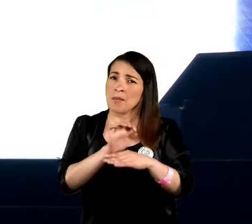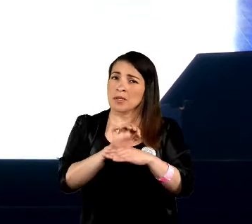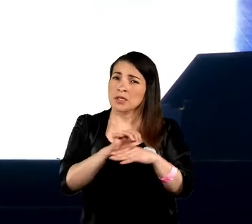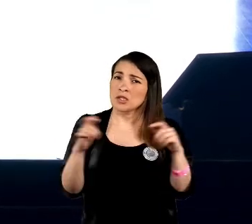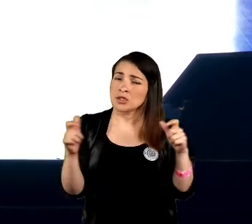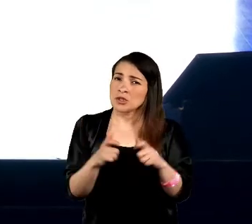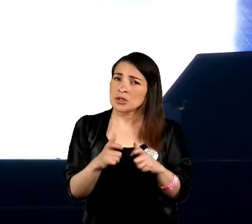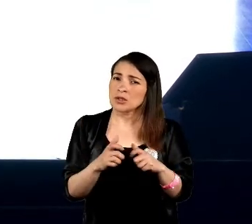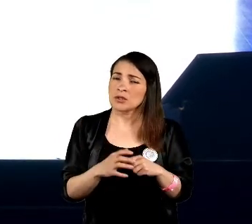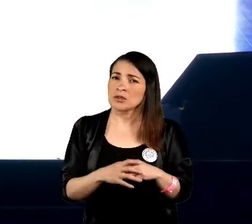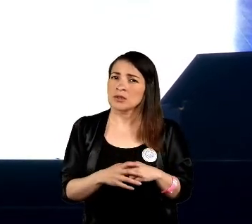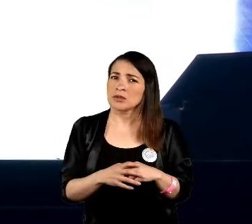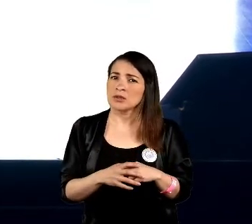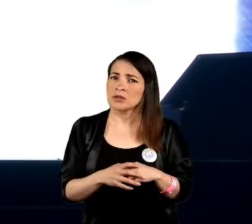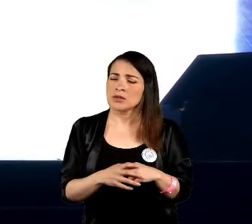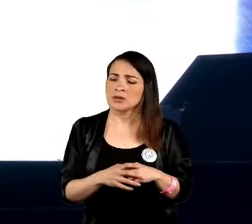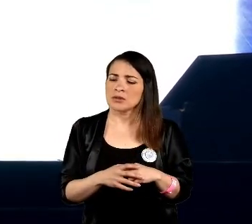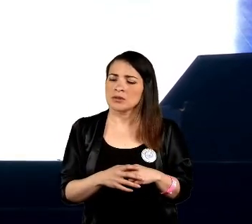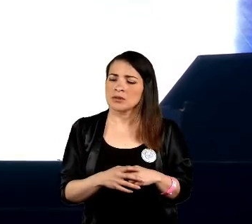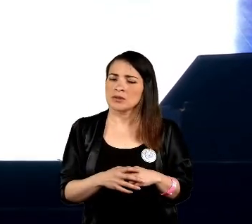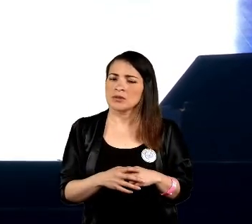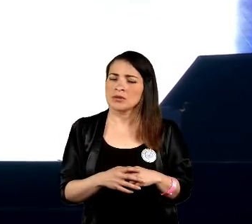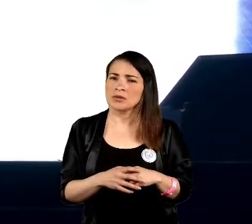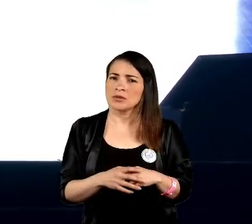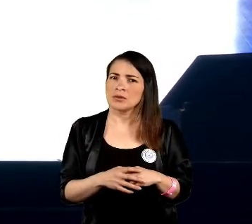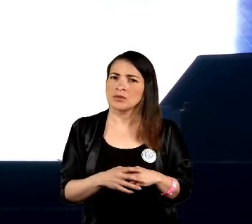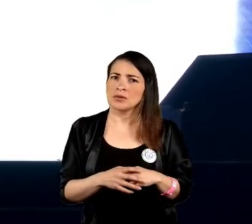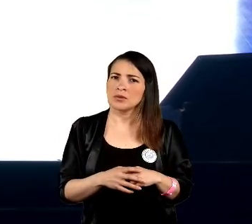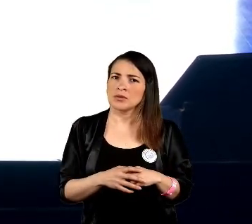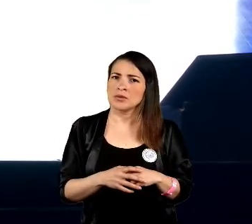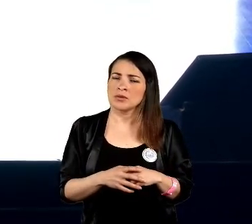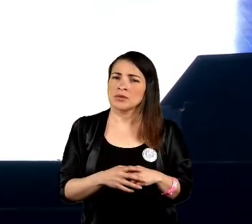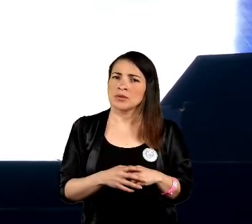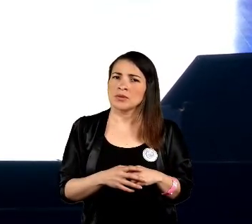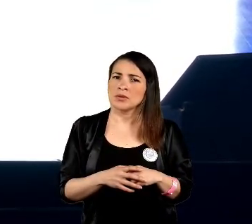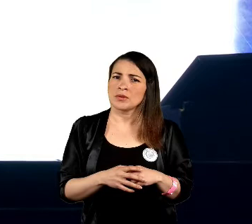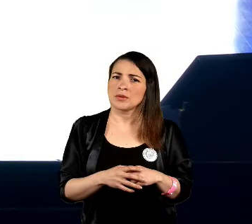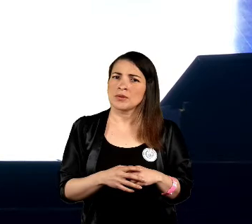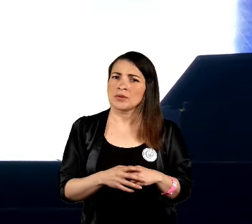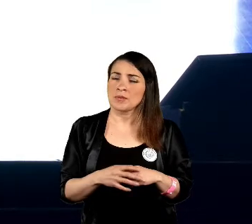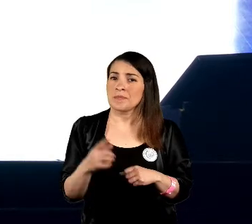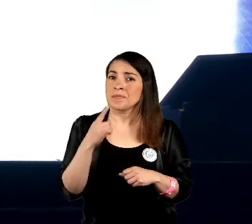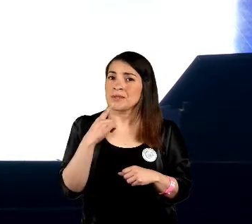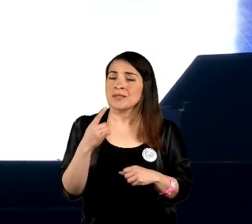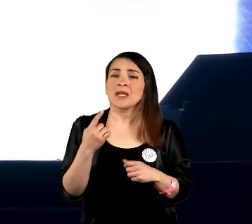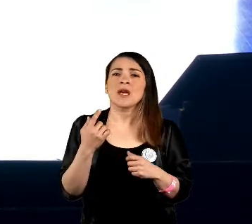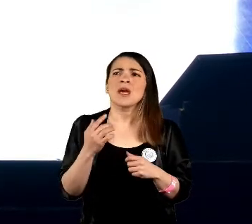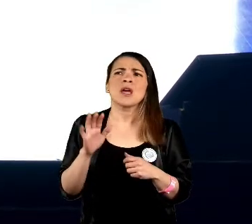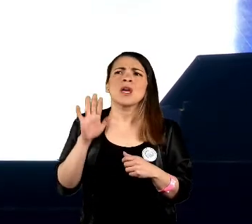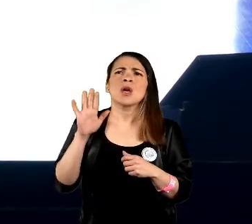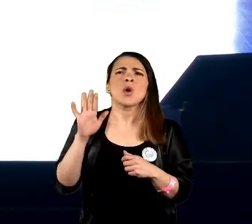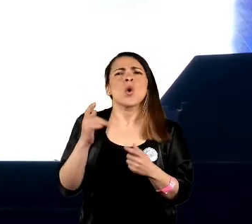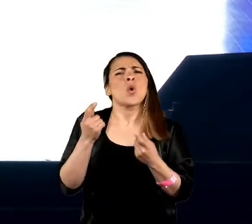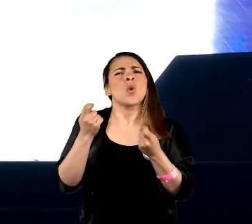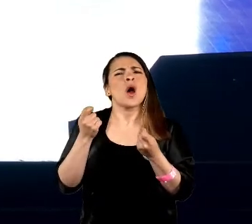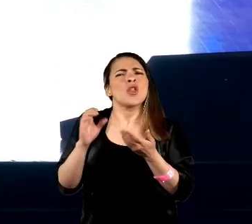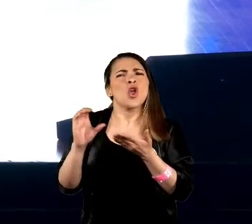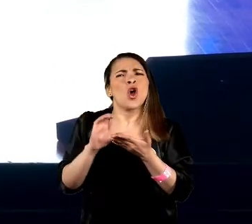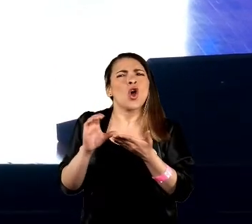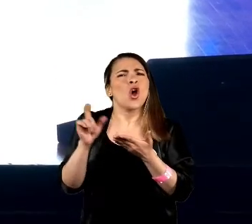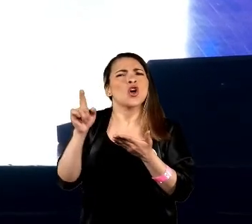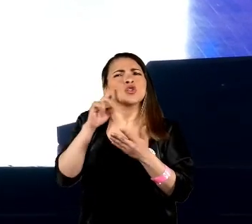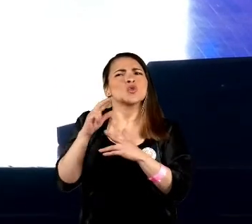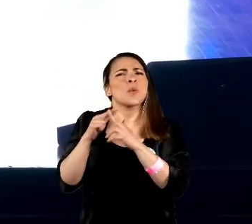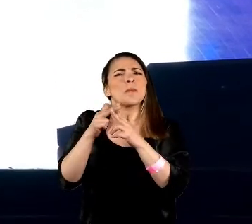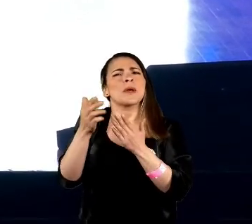el financiamiento para poder costear Los costos de tu de tus servicios es buena